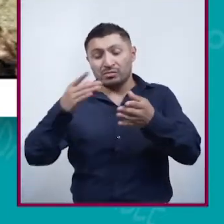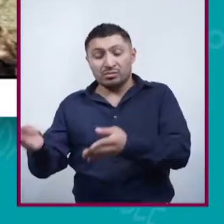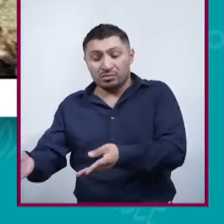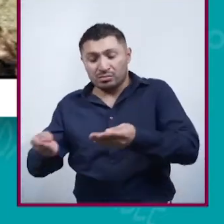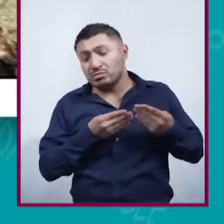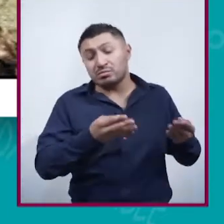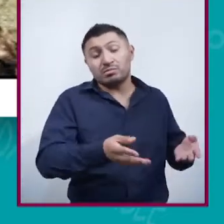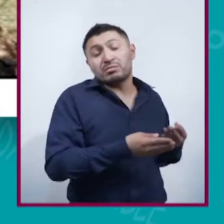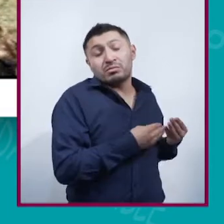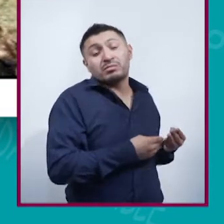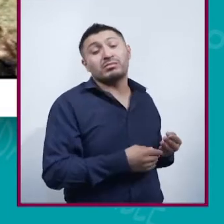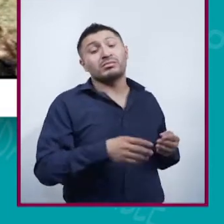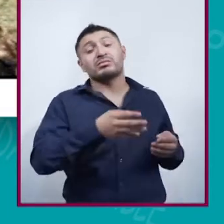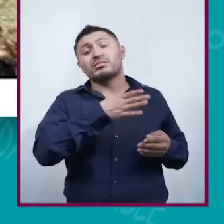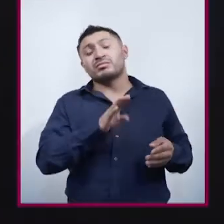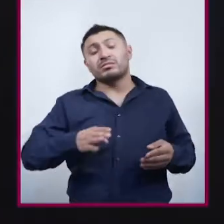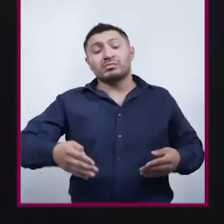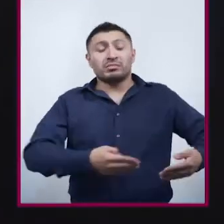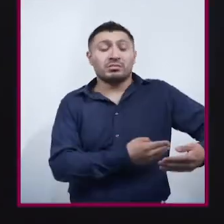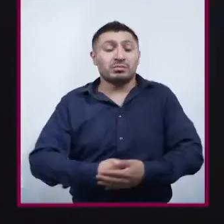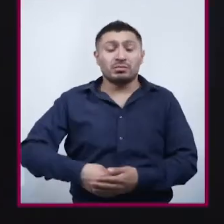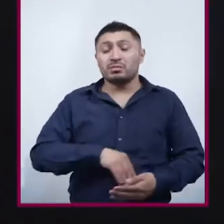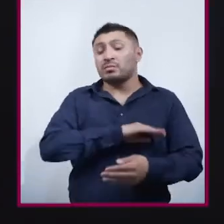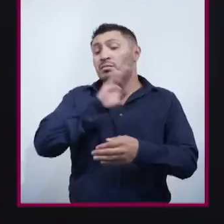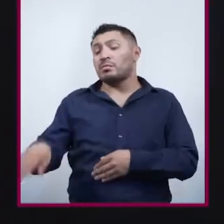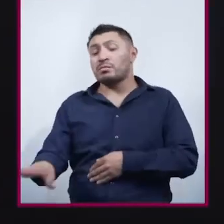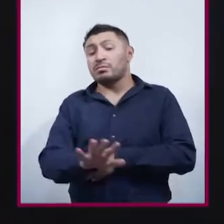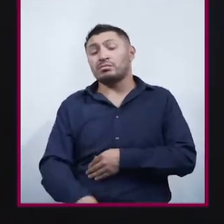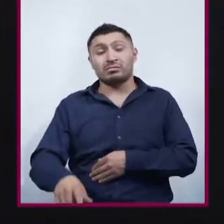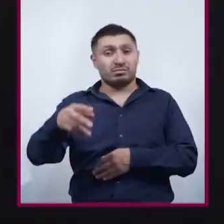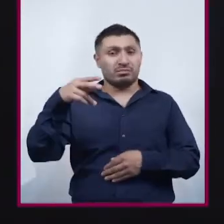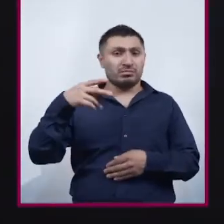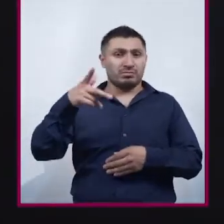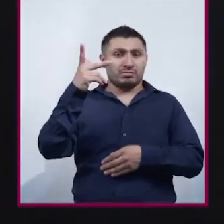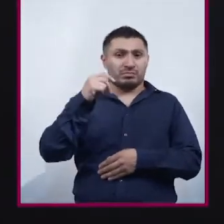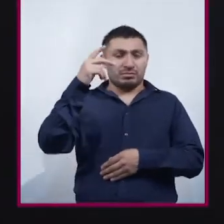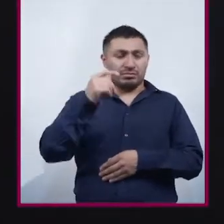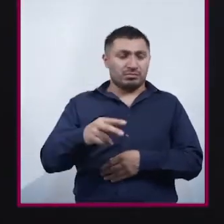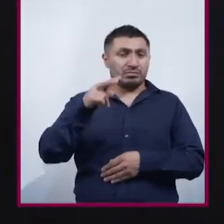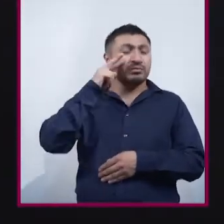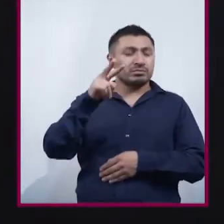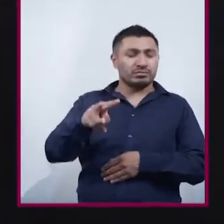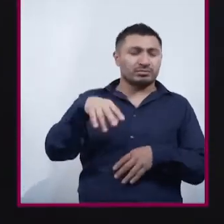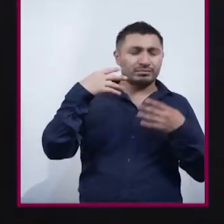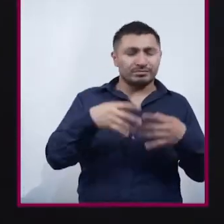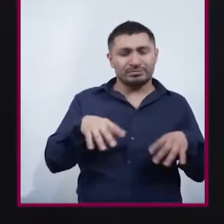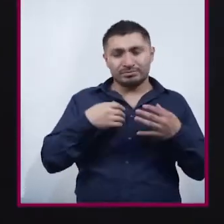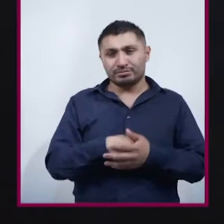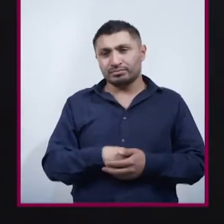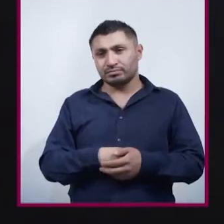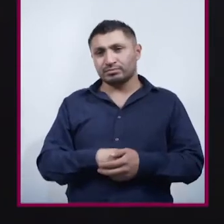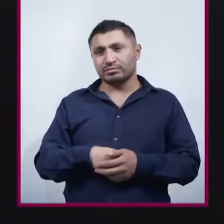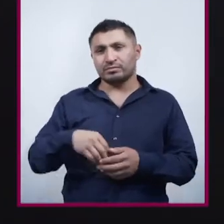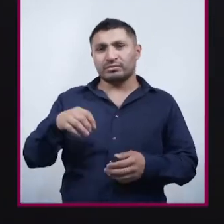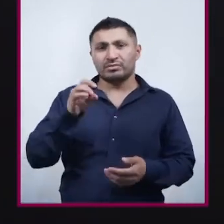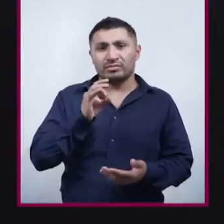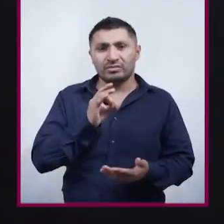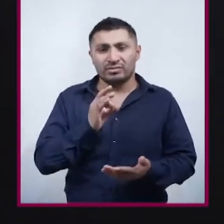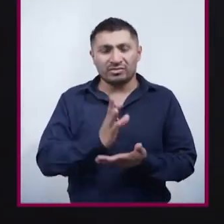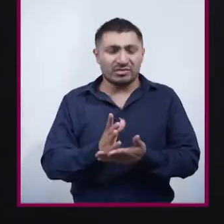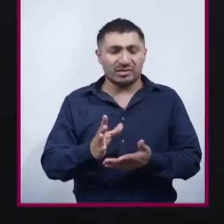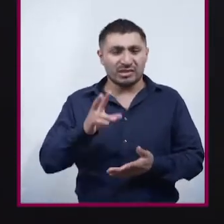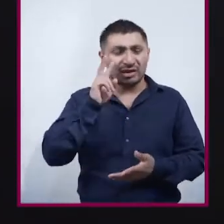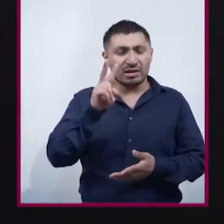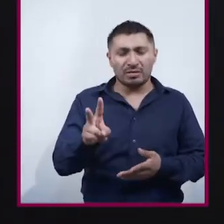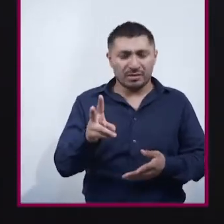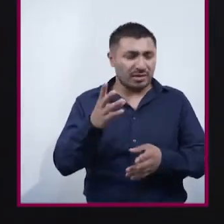muriéndose tirados en el suelo. Mientras la televisión transmitía lo que la joven afirmó haber visto, se mostraba la imagen de una sola de